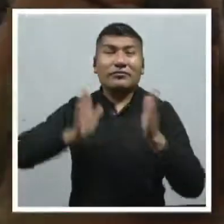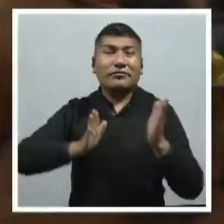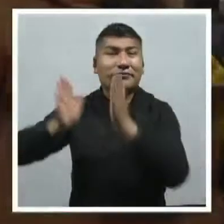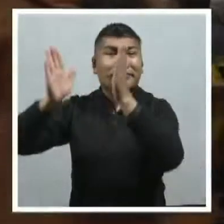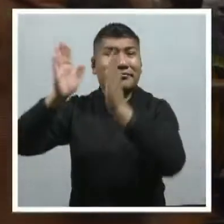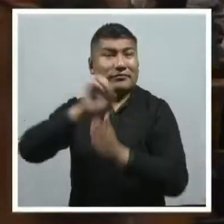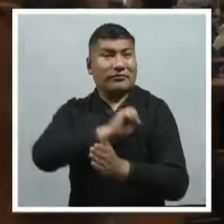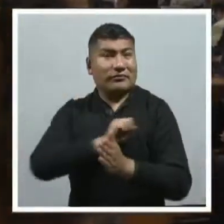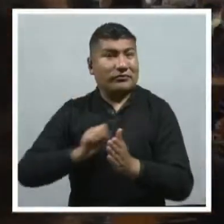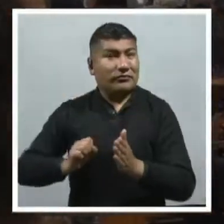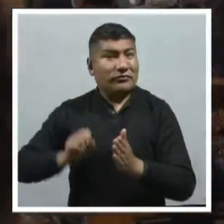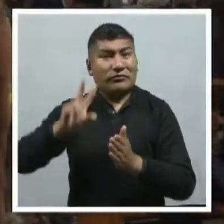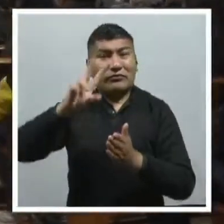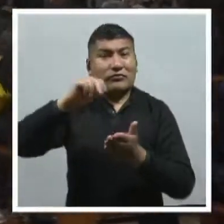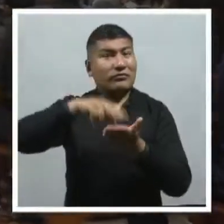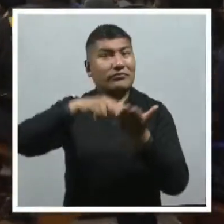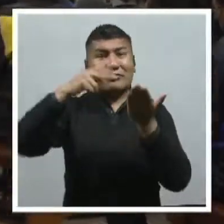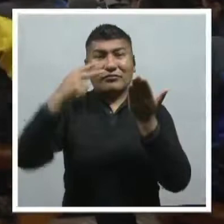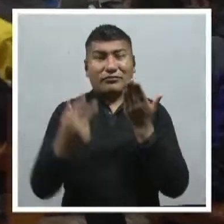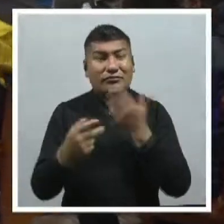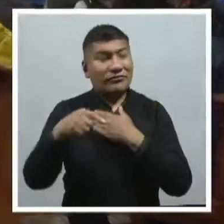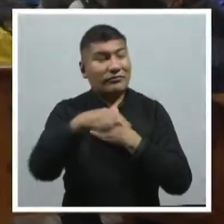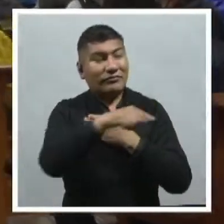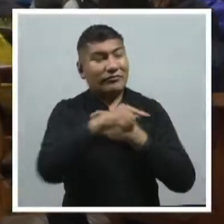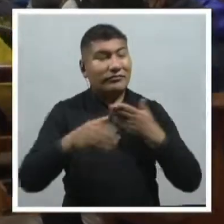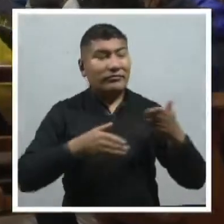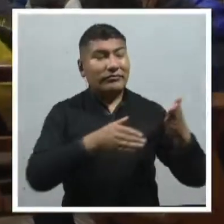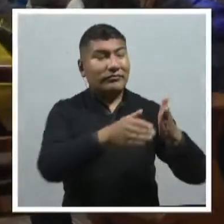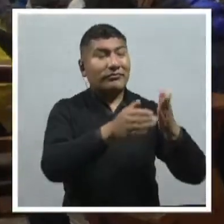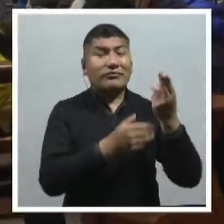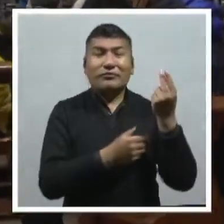no caer en la elección del camino del dinero?